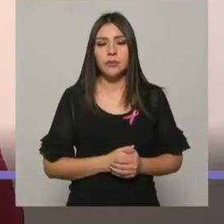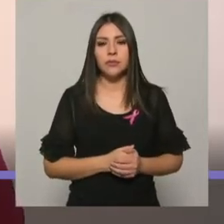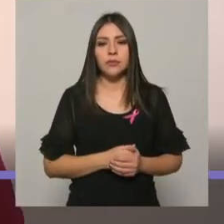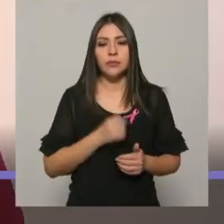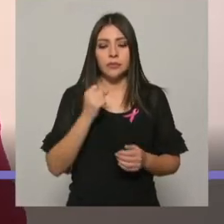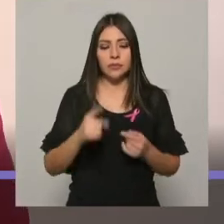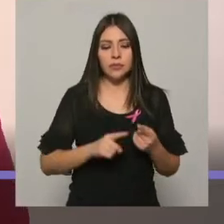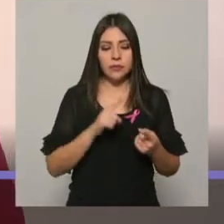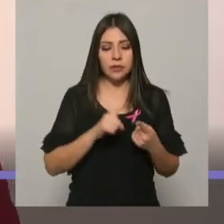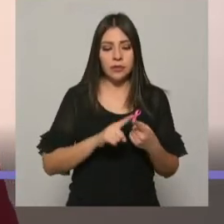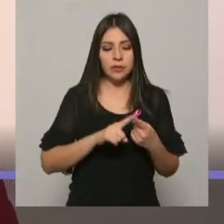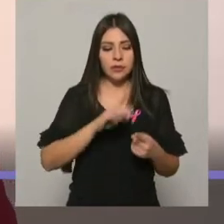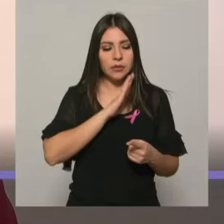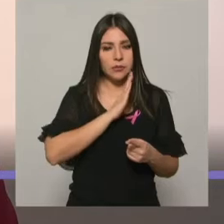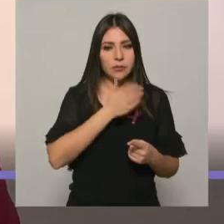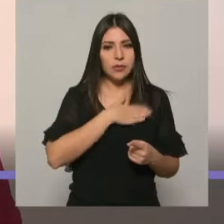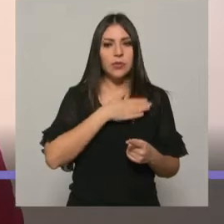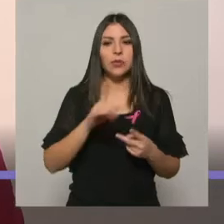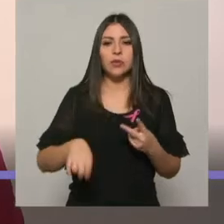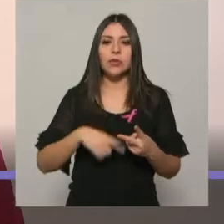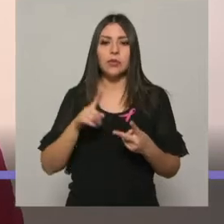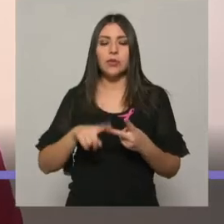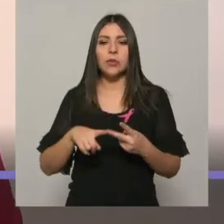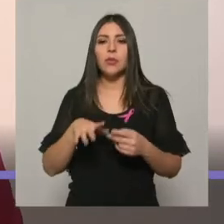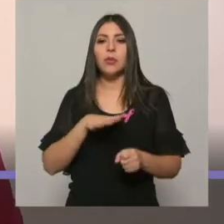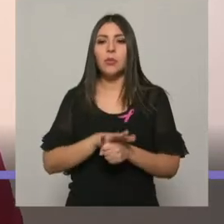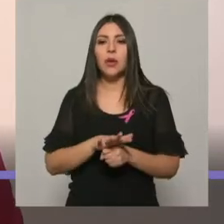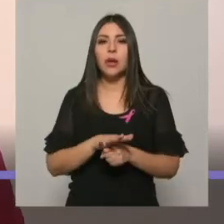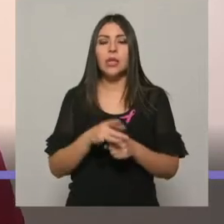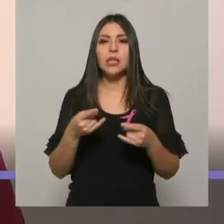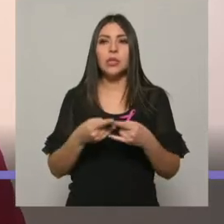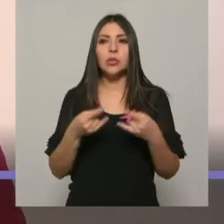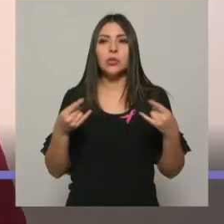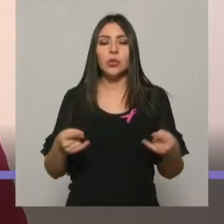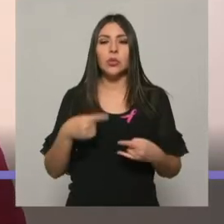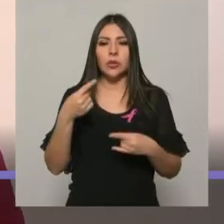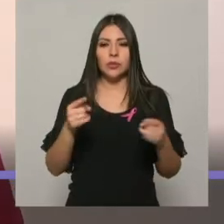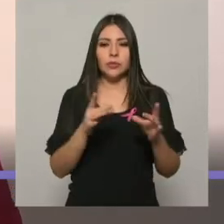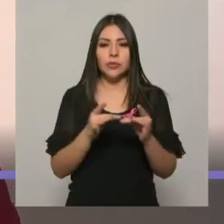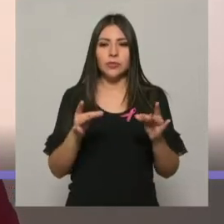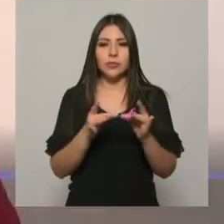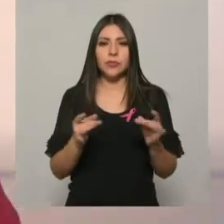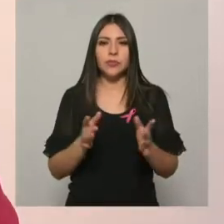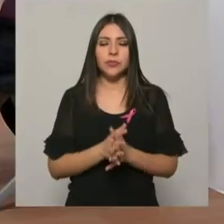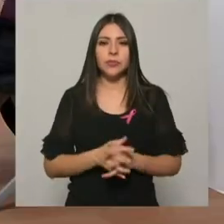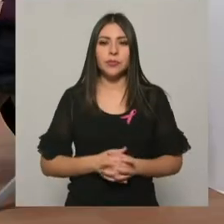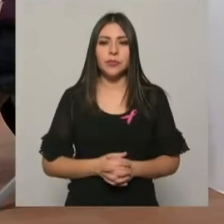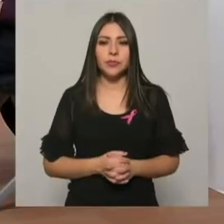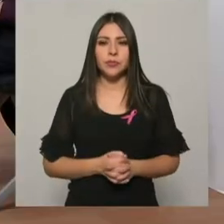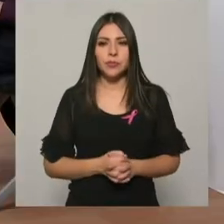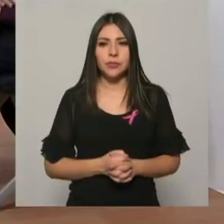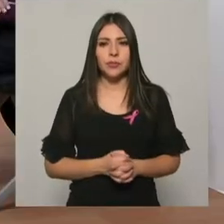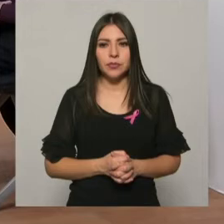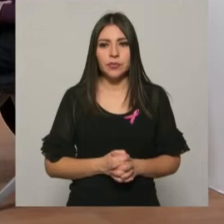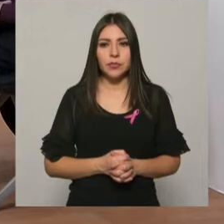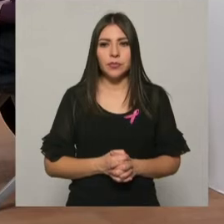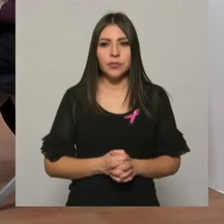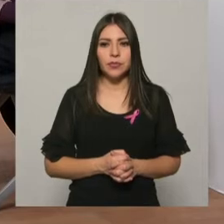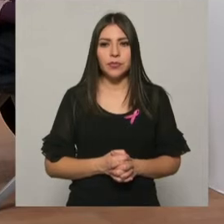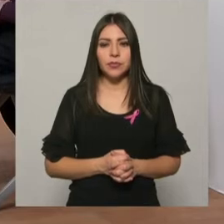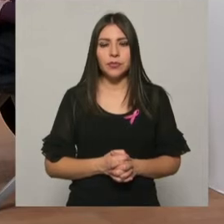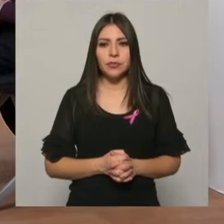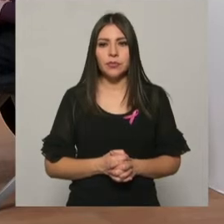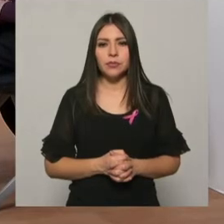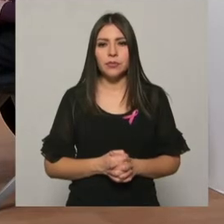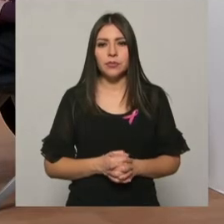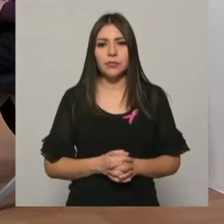españoles y la historia que se cuenta, ¿no? Es esa. Argel, ¿cómo ves esta puesta en escena? Ya son